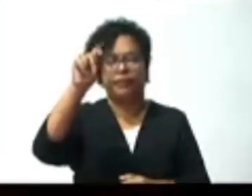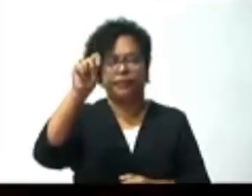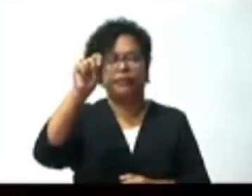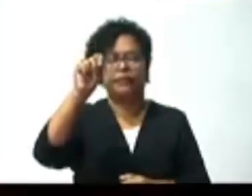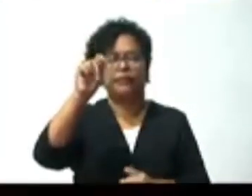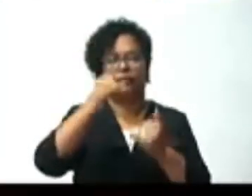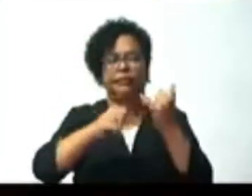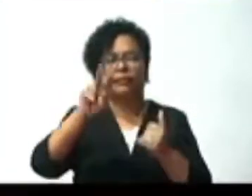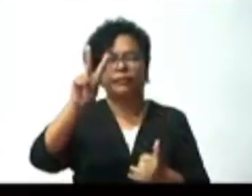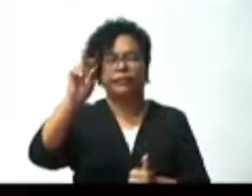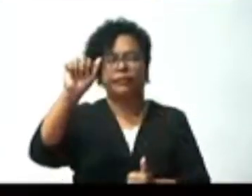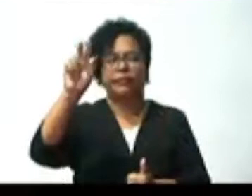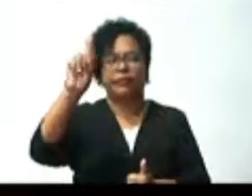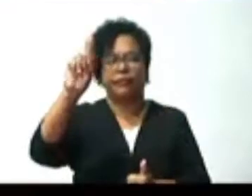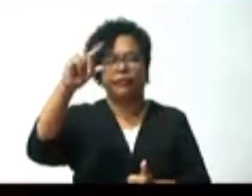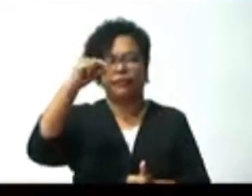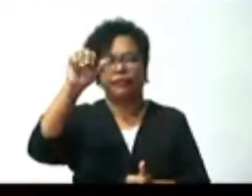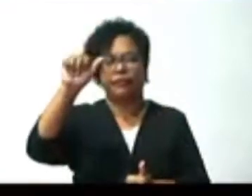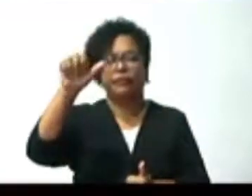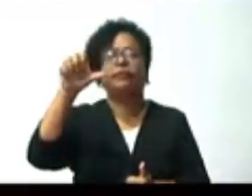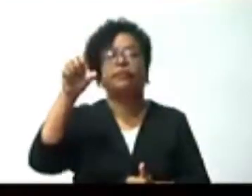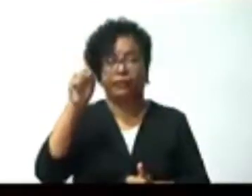todos ustedes para reconocer